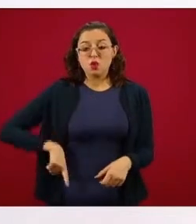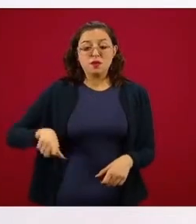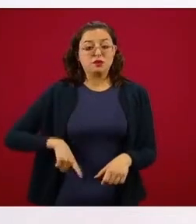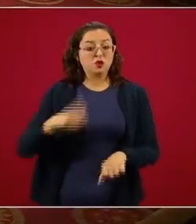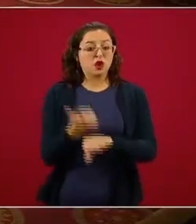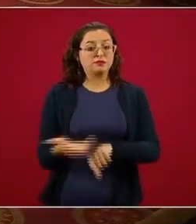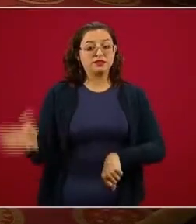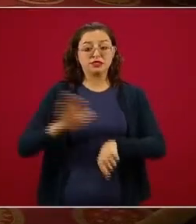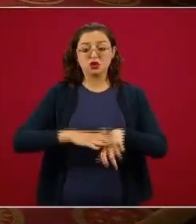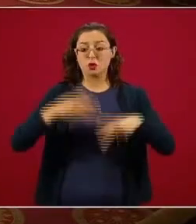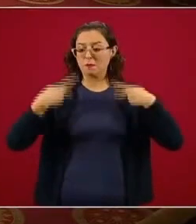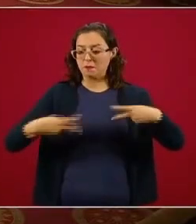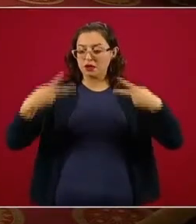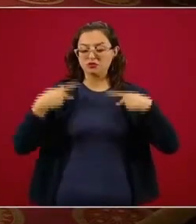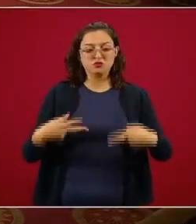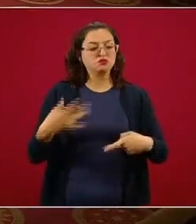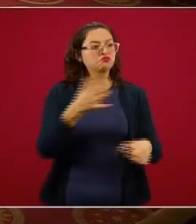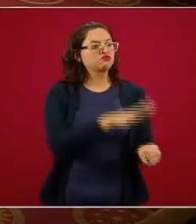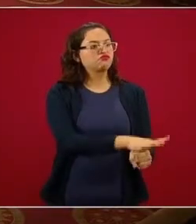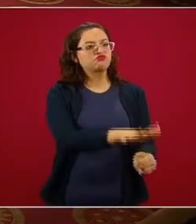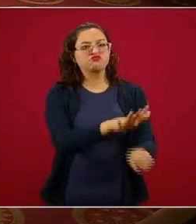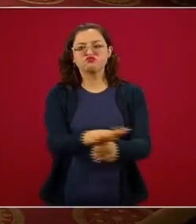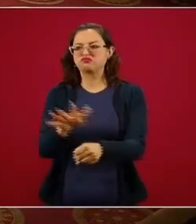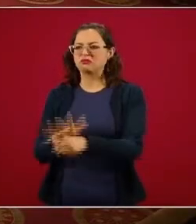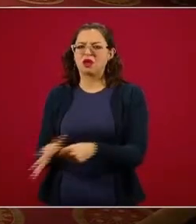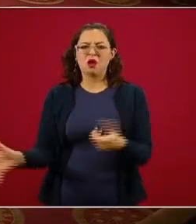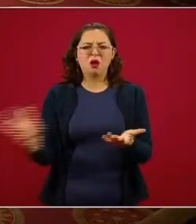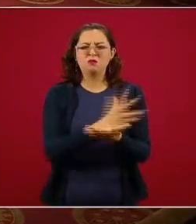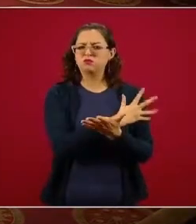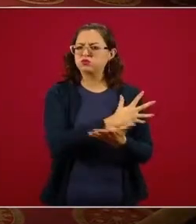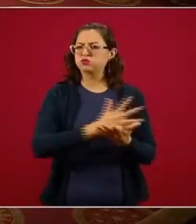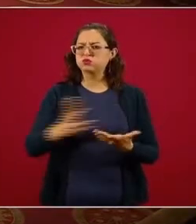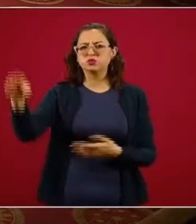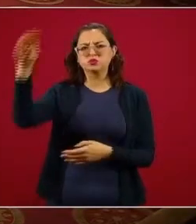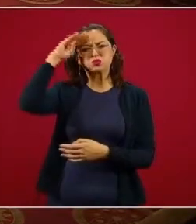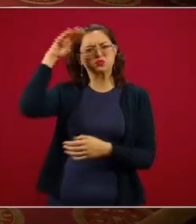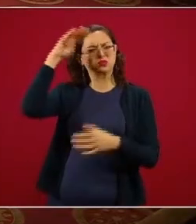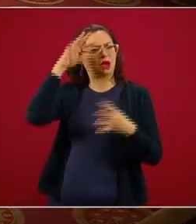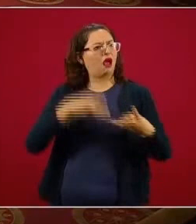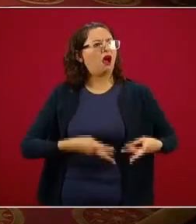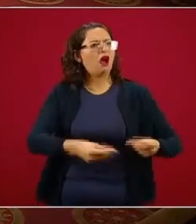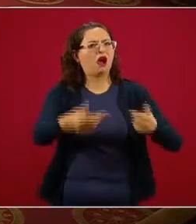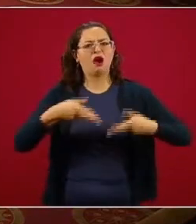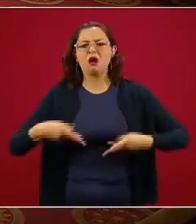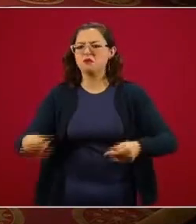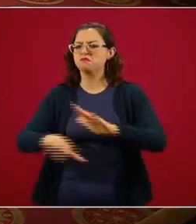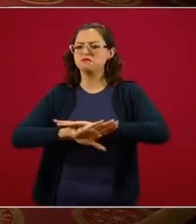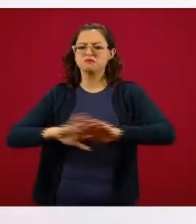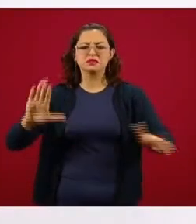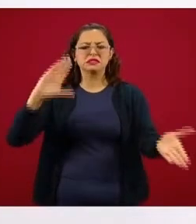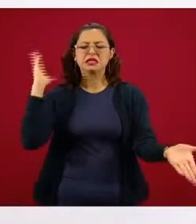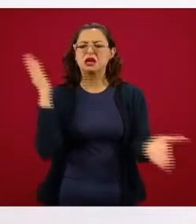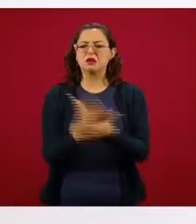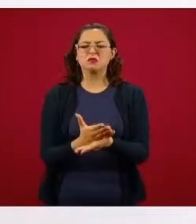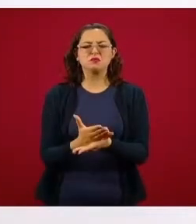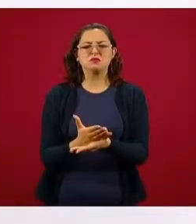administrativa. No hay derroche y se terminó el lujo insolente en el